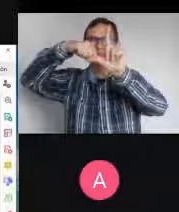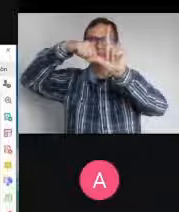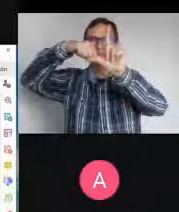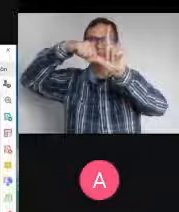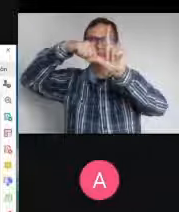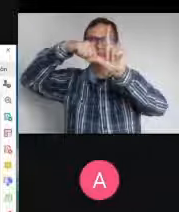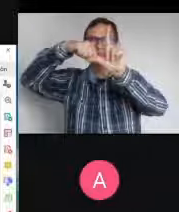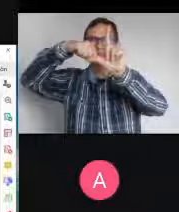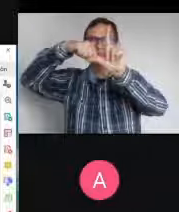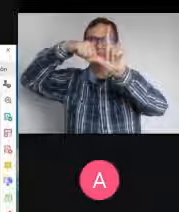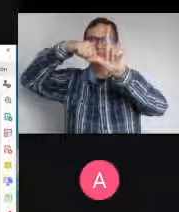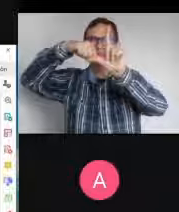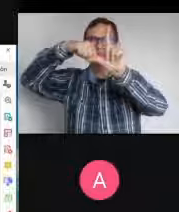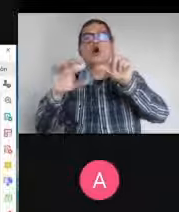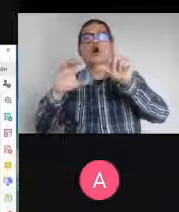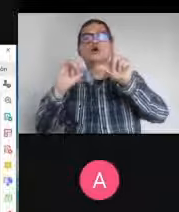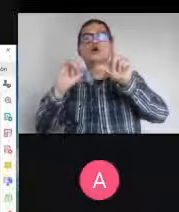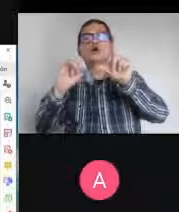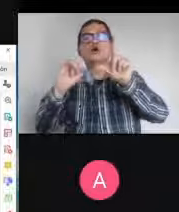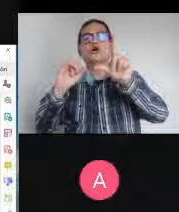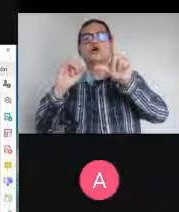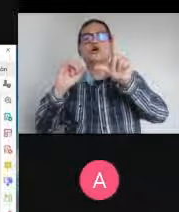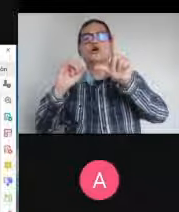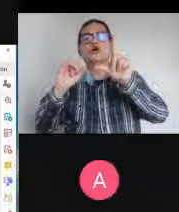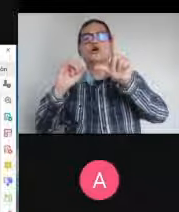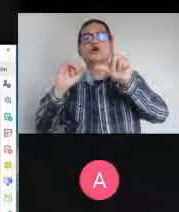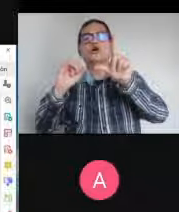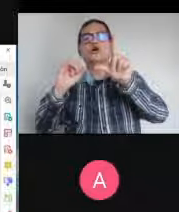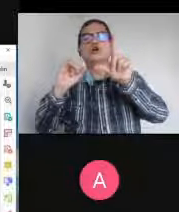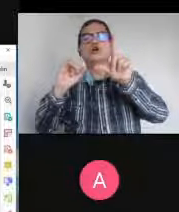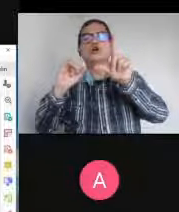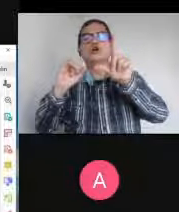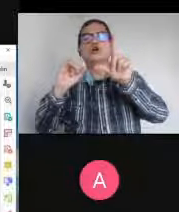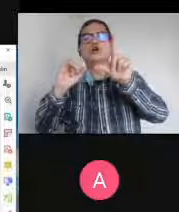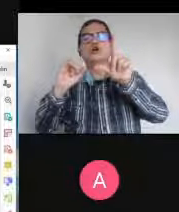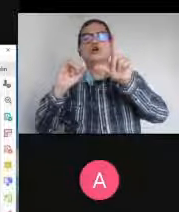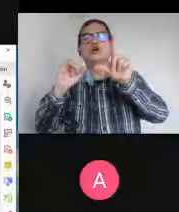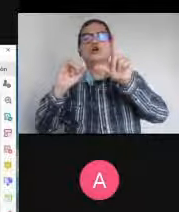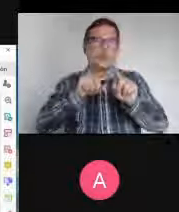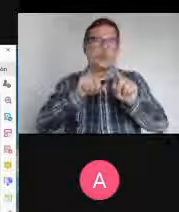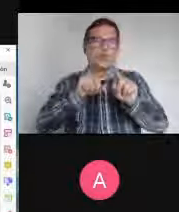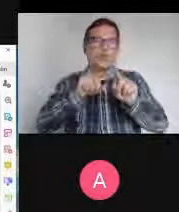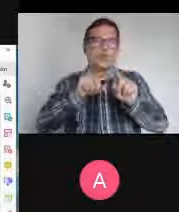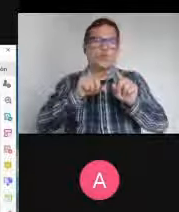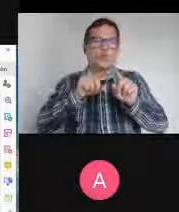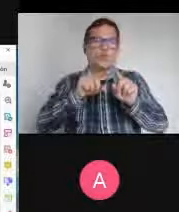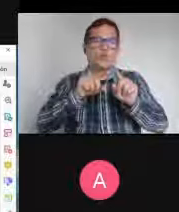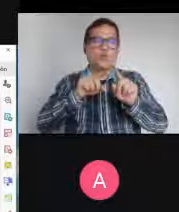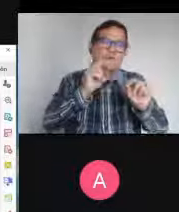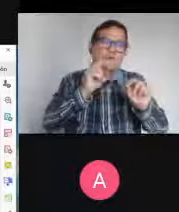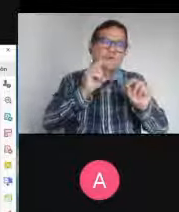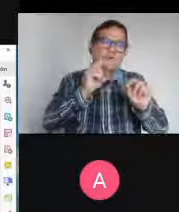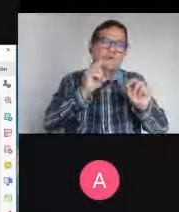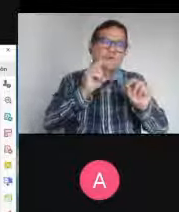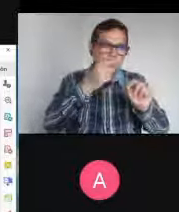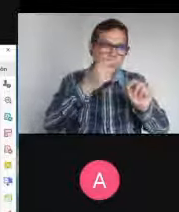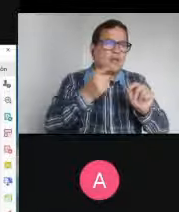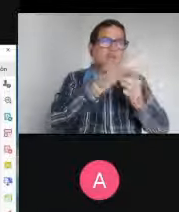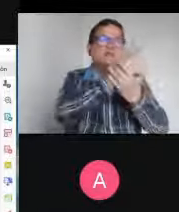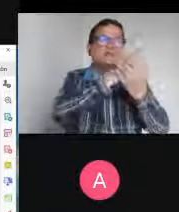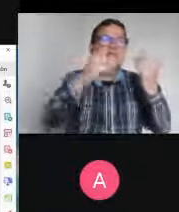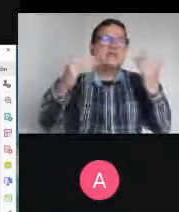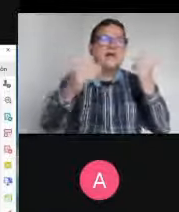osciloscopio. Entonces vamos a trabajar con dos osciloscopios. Uno donde vamos a estar chequeando lo que sale de la fuente